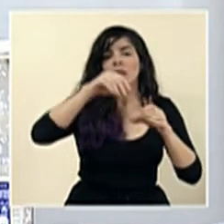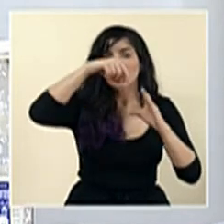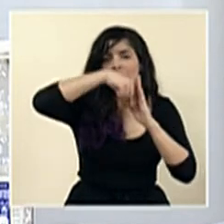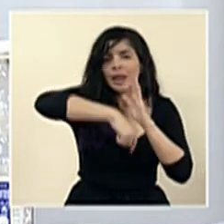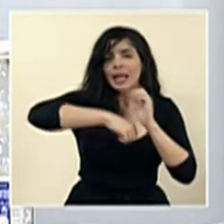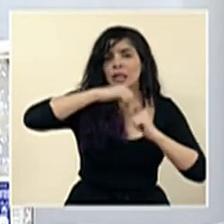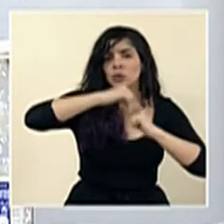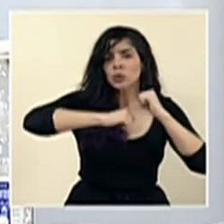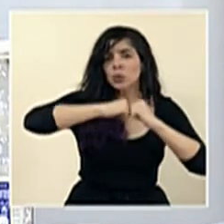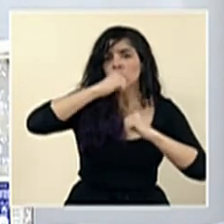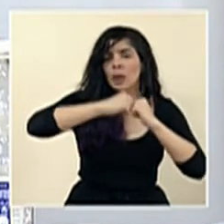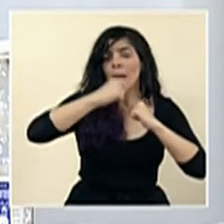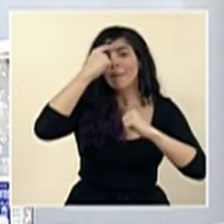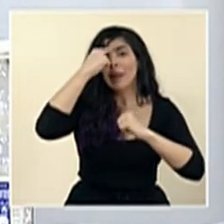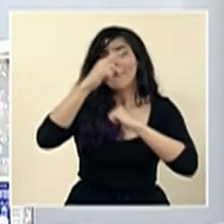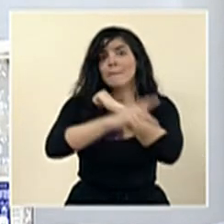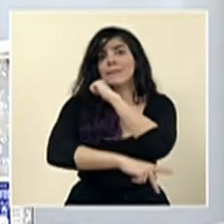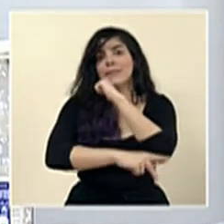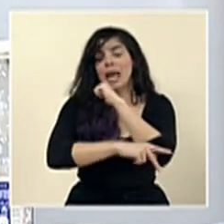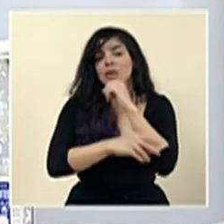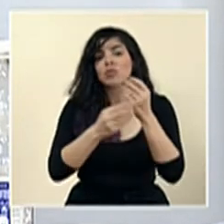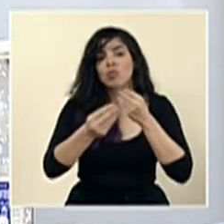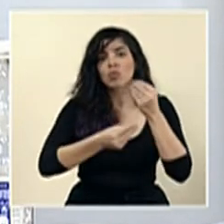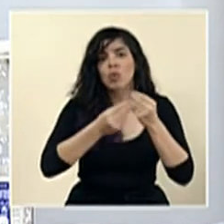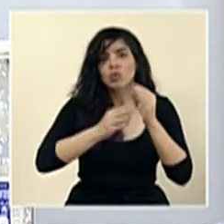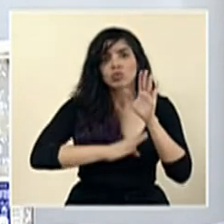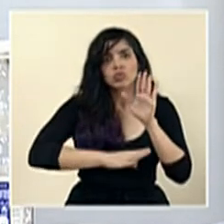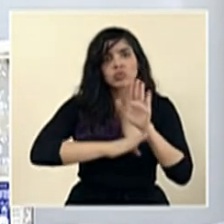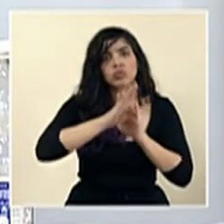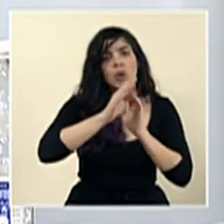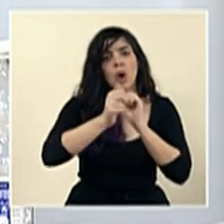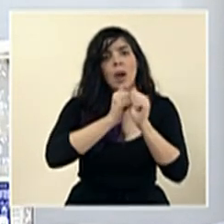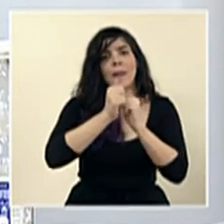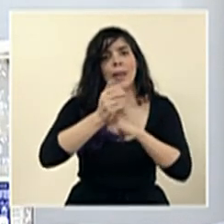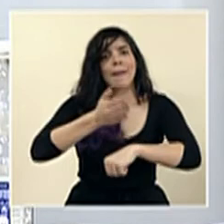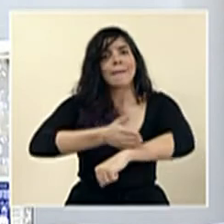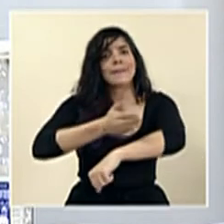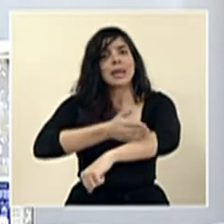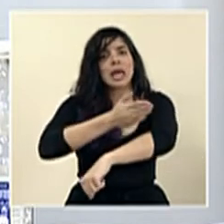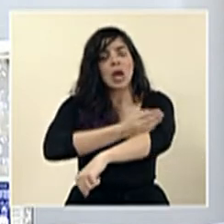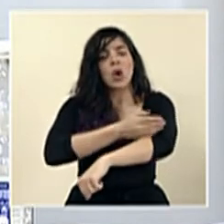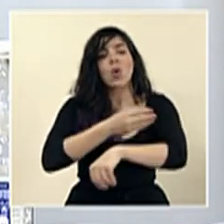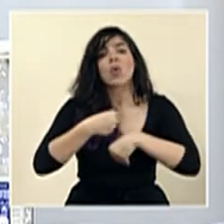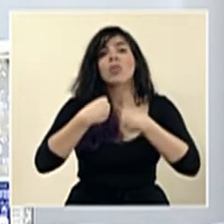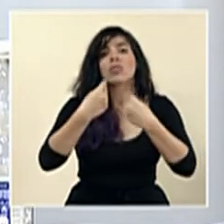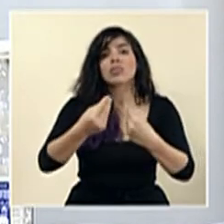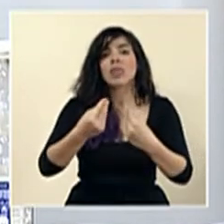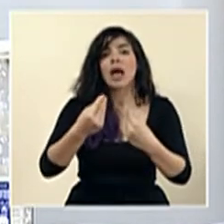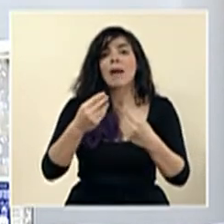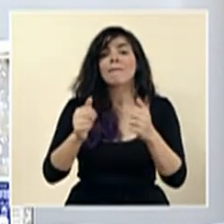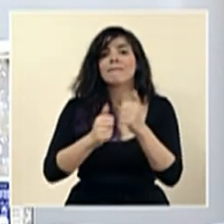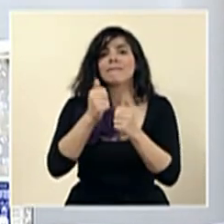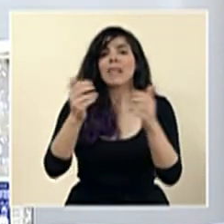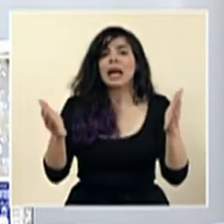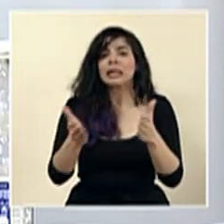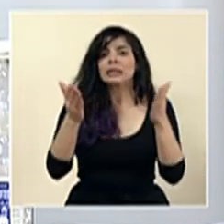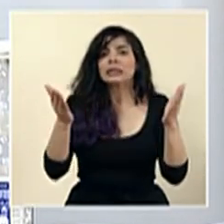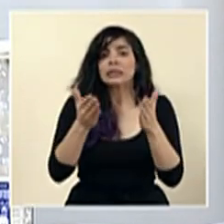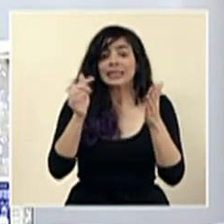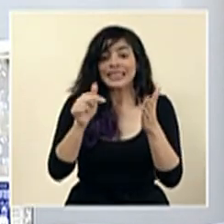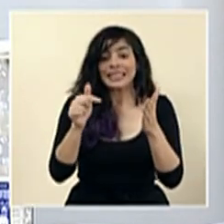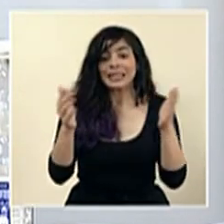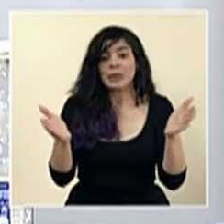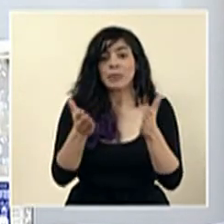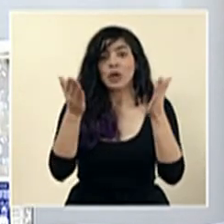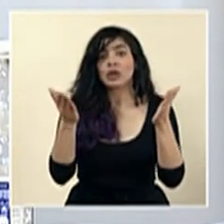estructurales para que el país sea más productivo, más competitivo, que genere más prosperidad y que esa